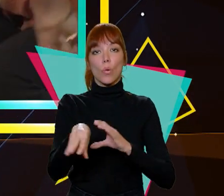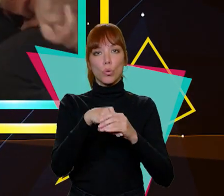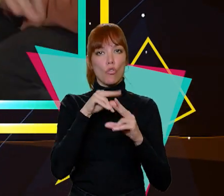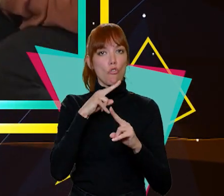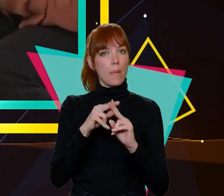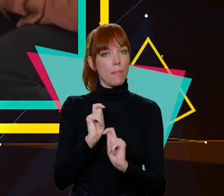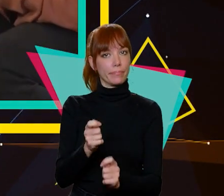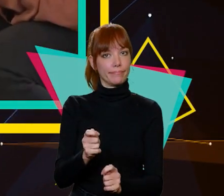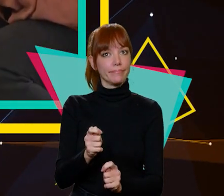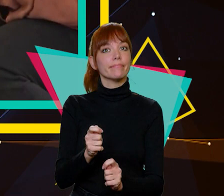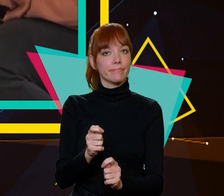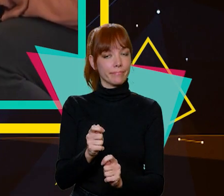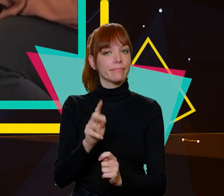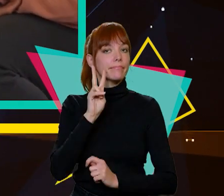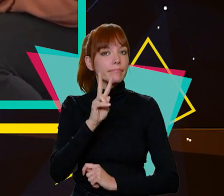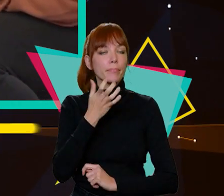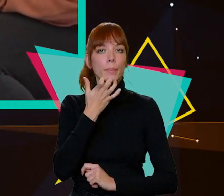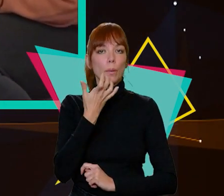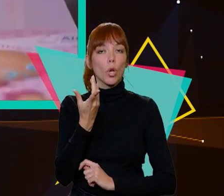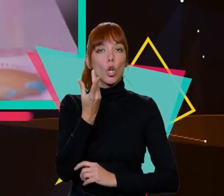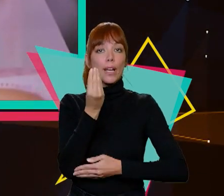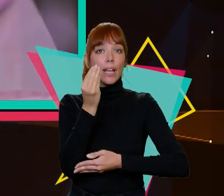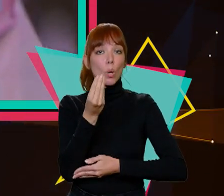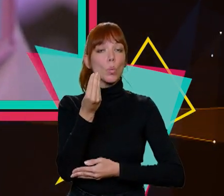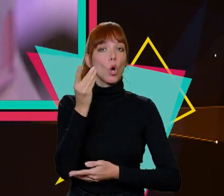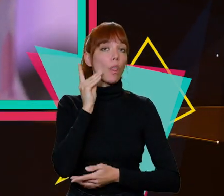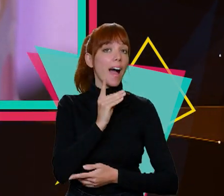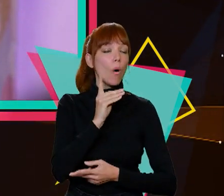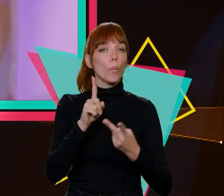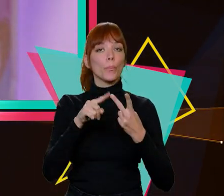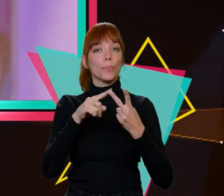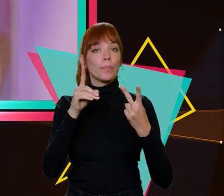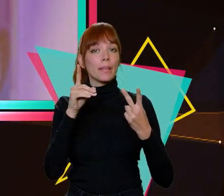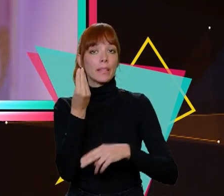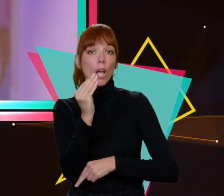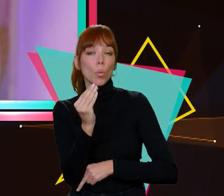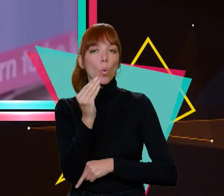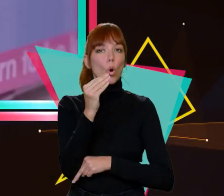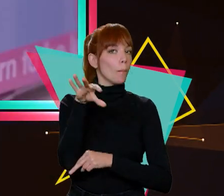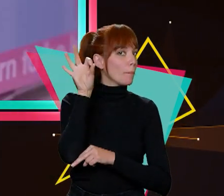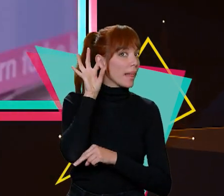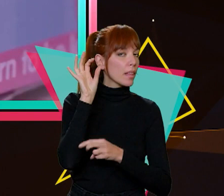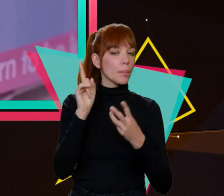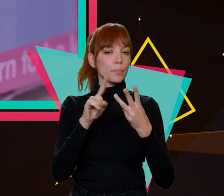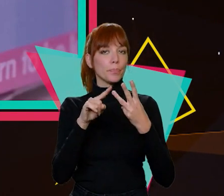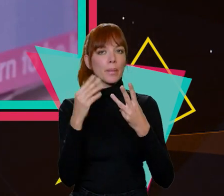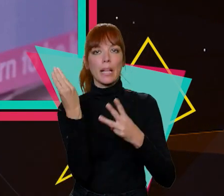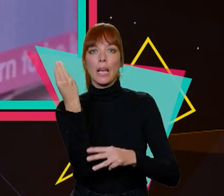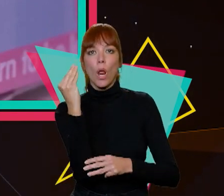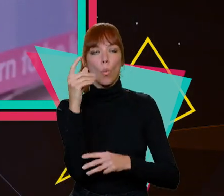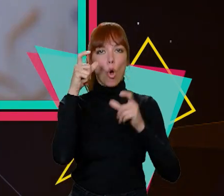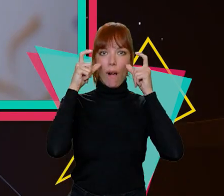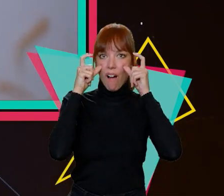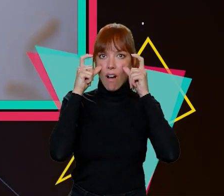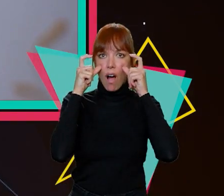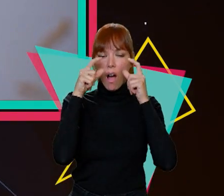e Inclusión, en donde encontramos Nenuco con síndrome de Down, con implante coclear o con gafas.